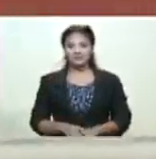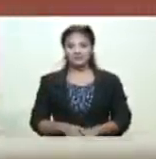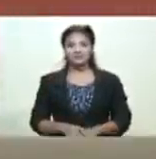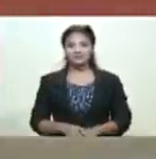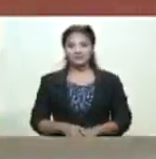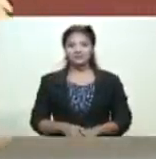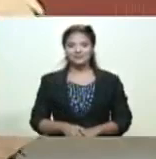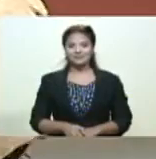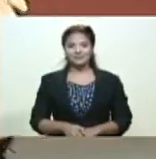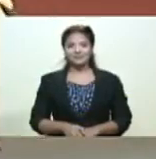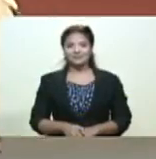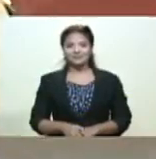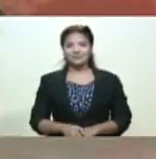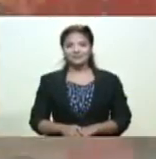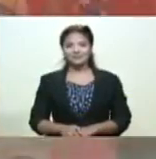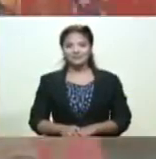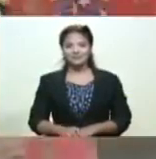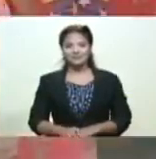Venezuela.